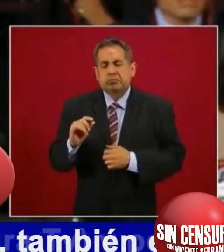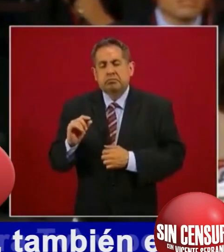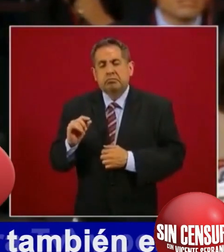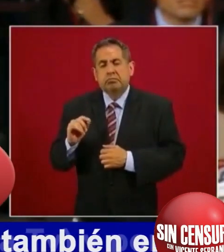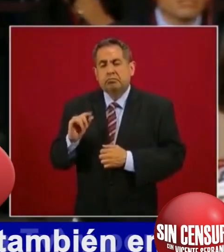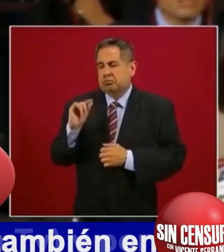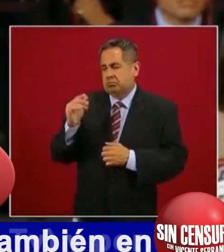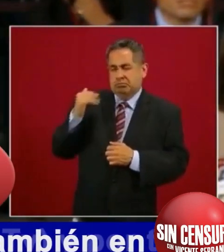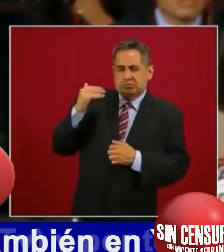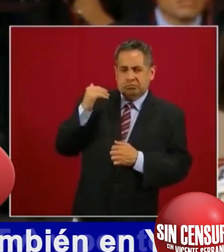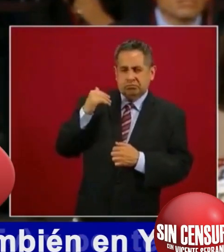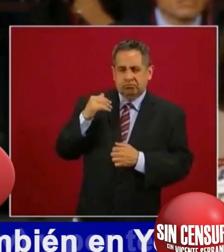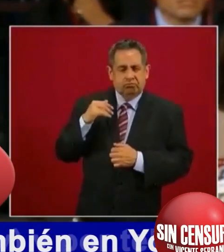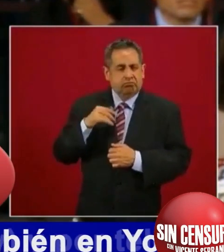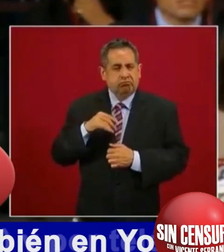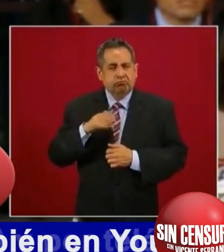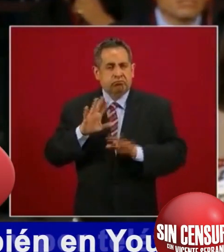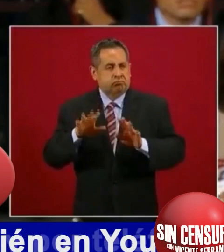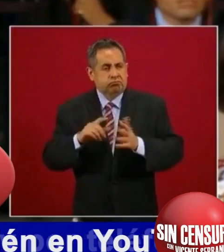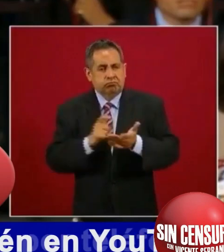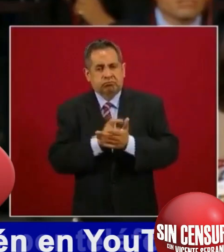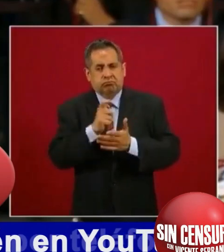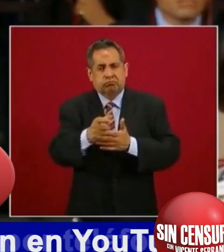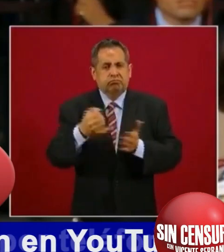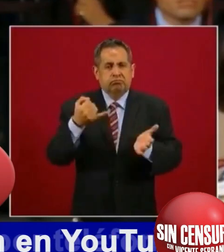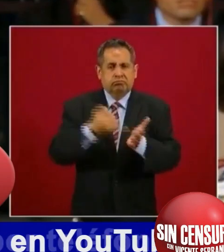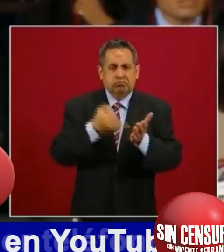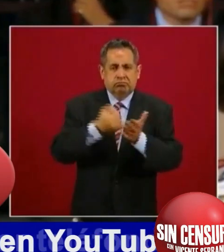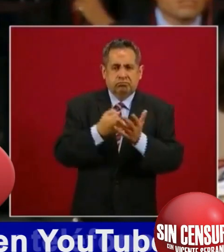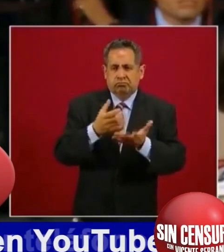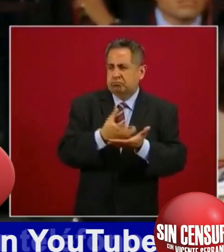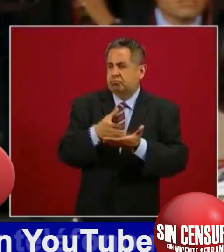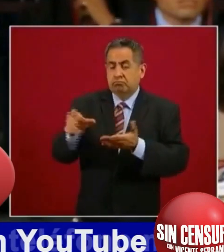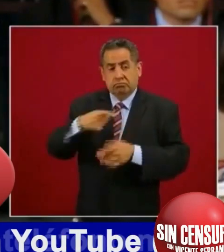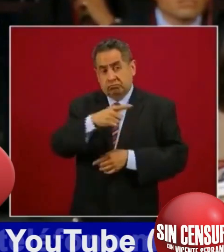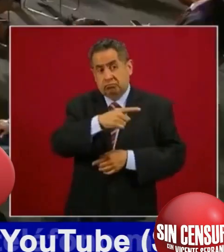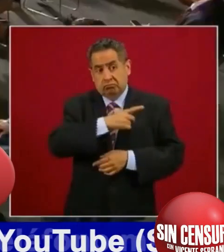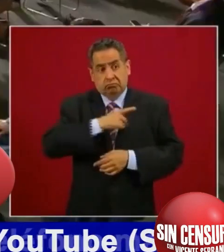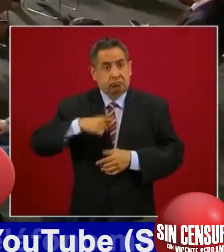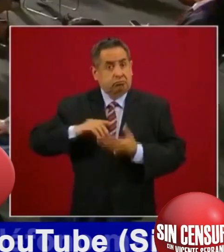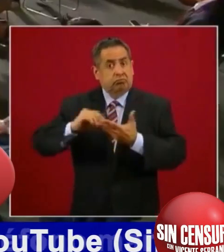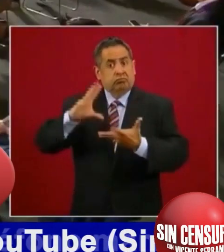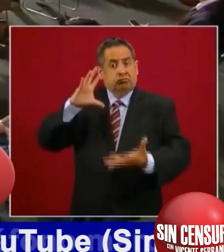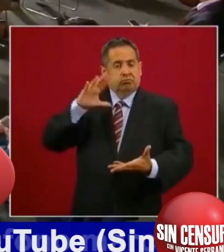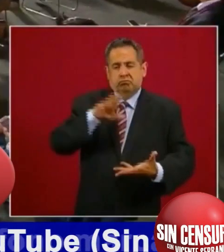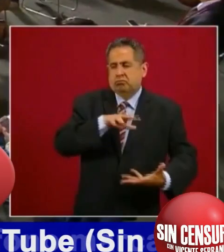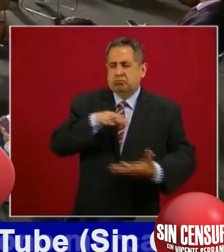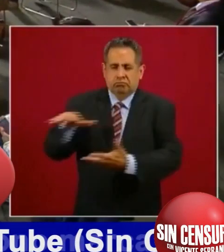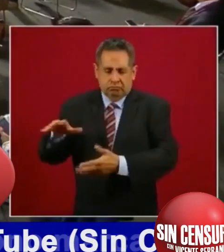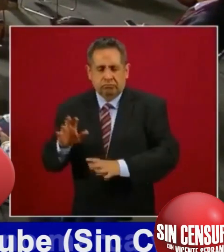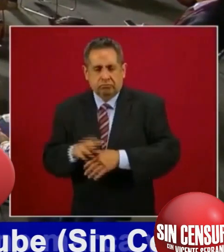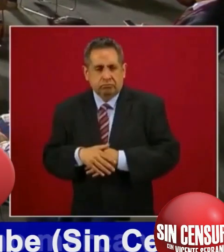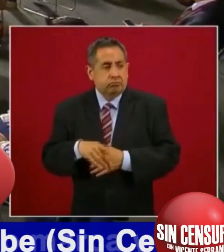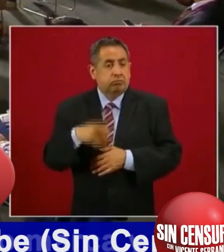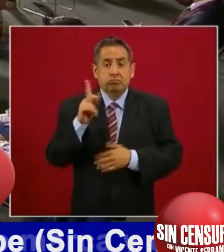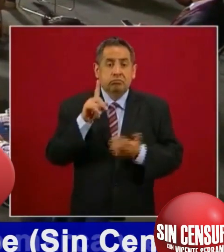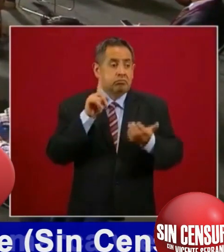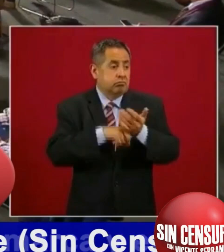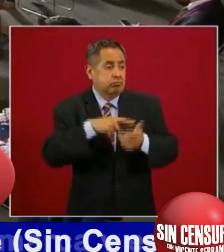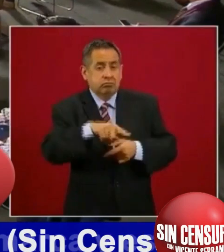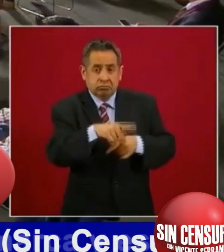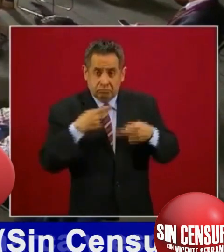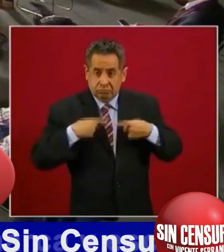recientemente, estos días, se ha concretado el pago de impuestos al SAT de lo que venía debiendo, pero deben más porque a sus trabajadores